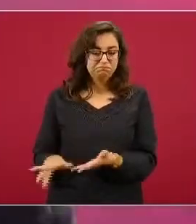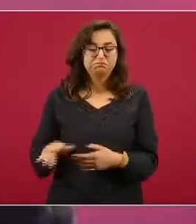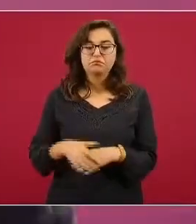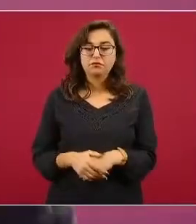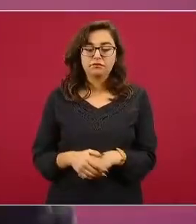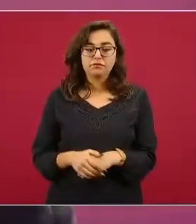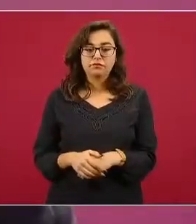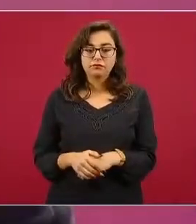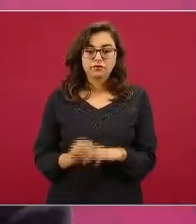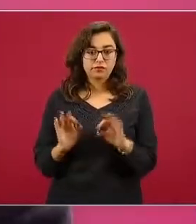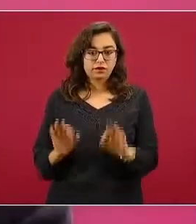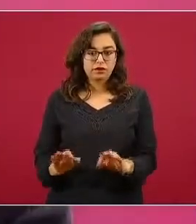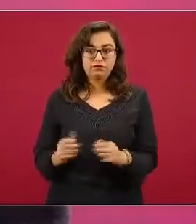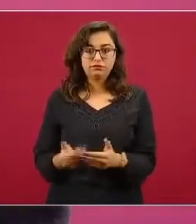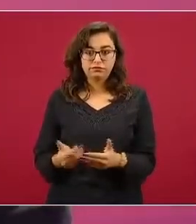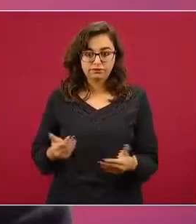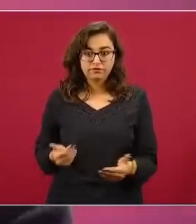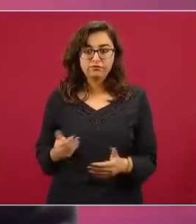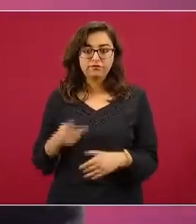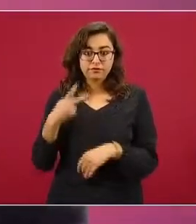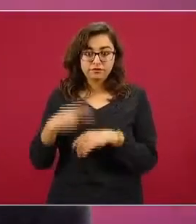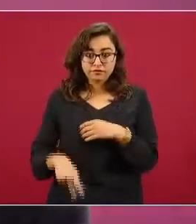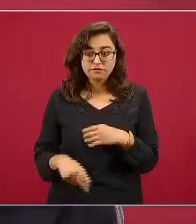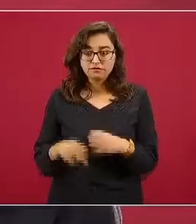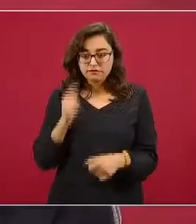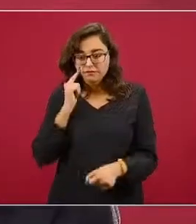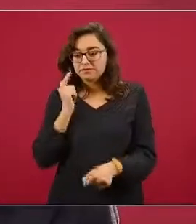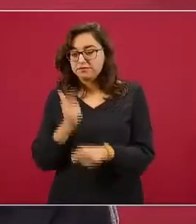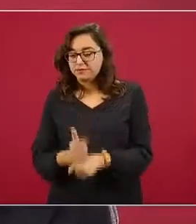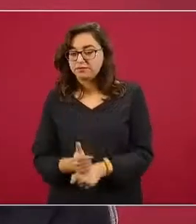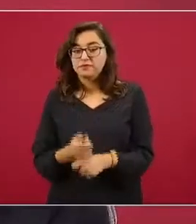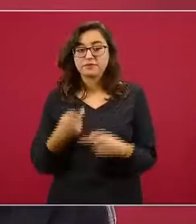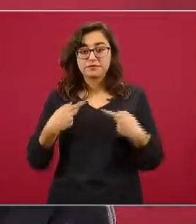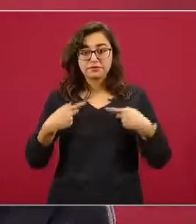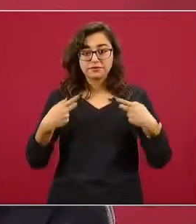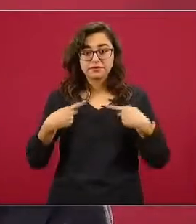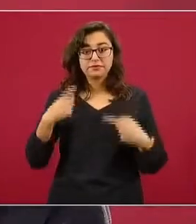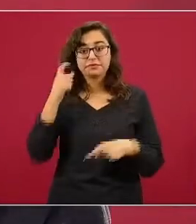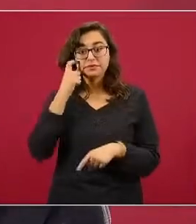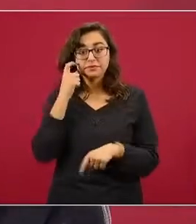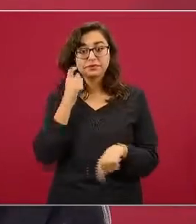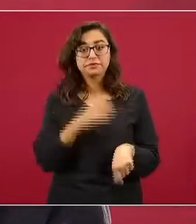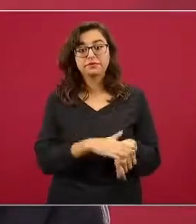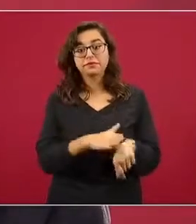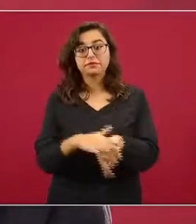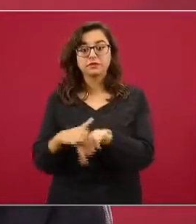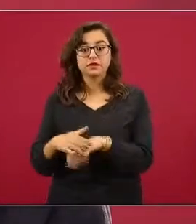gobierno de Guerrero de anticiparse al riesgo. Ya hacemos un llamado a la población del estado de Guerrero,